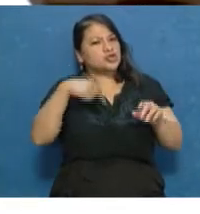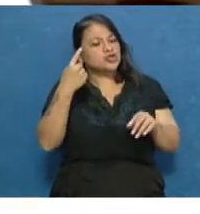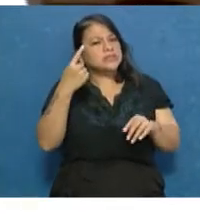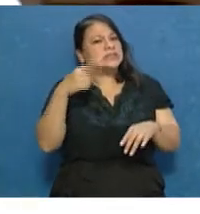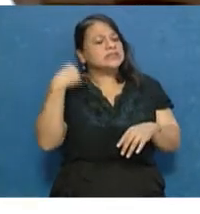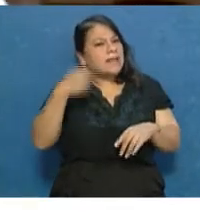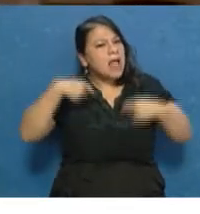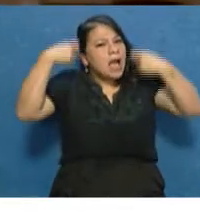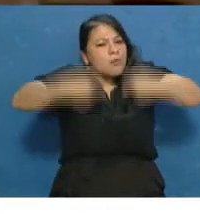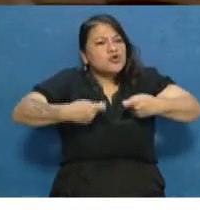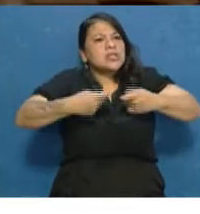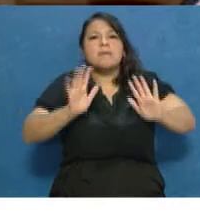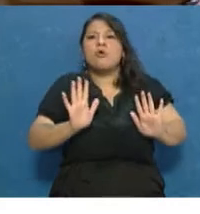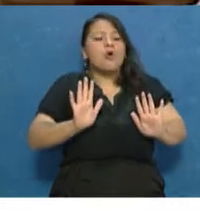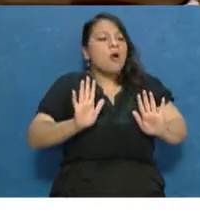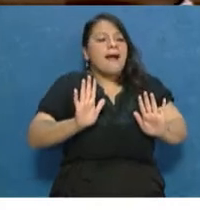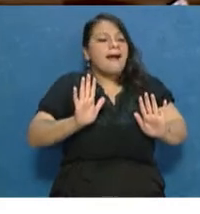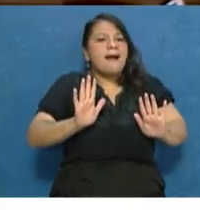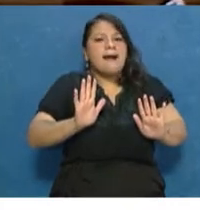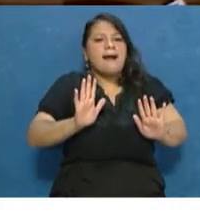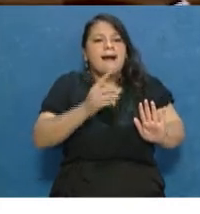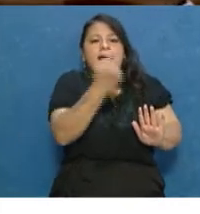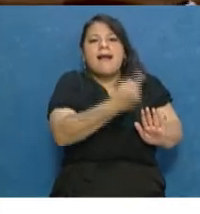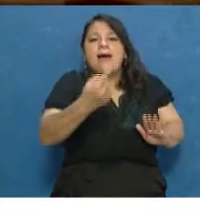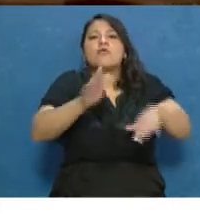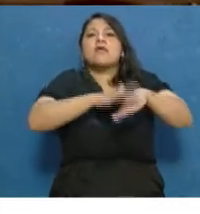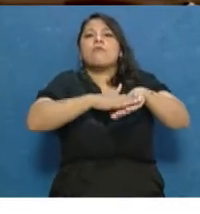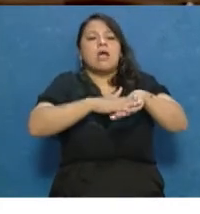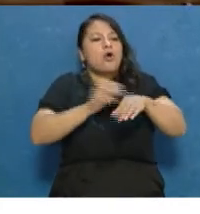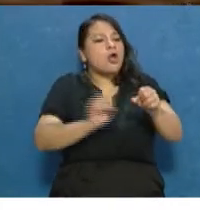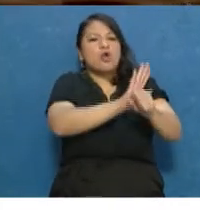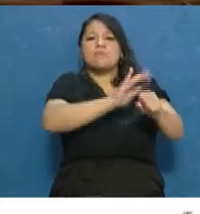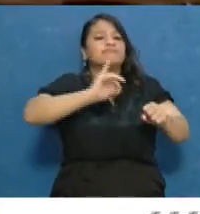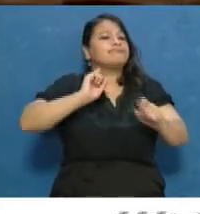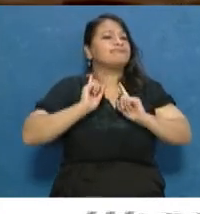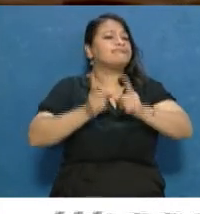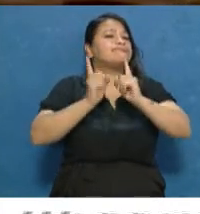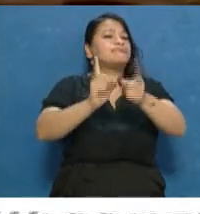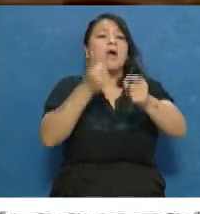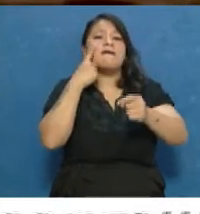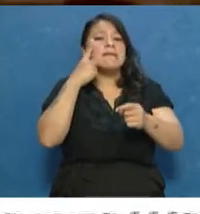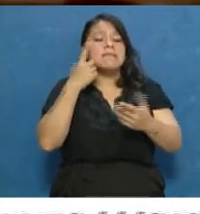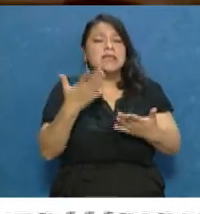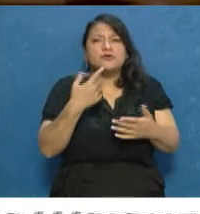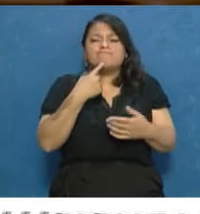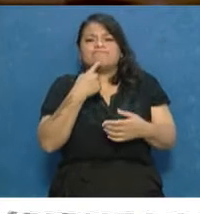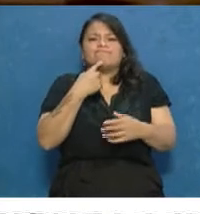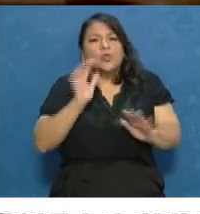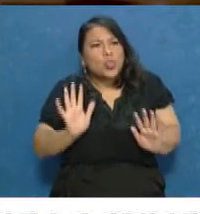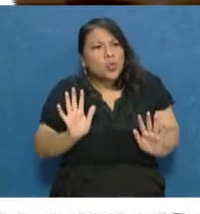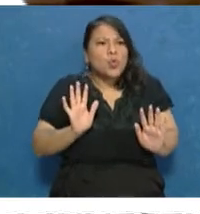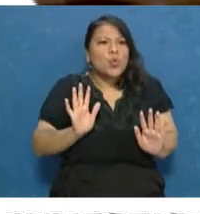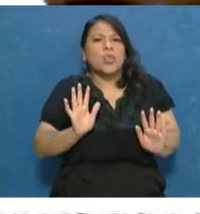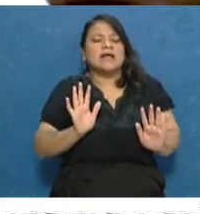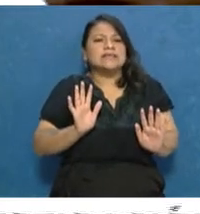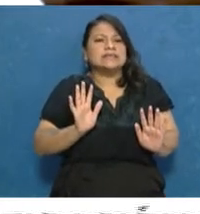hemos dicho que con el virus vamos a tener que convivir, con estas noticias de las vacunas ahora y esta incertidumbre que hay, y las que ya se han descartado de